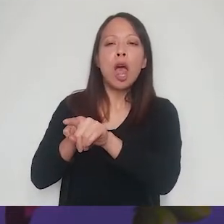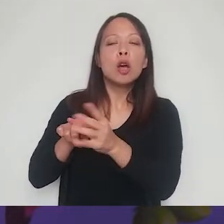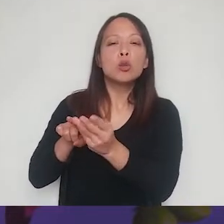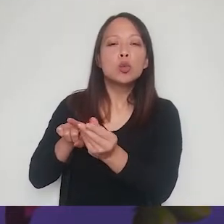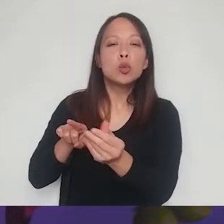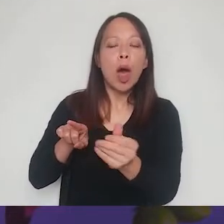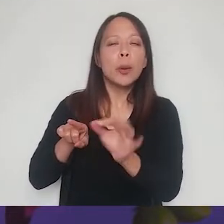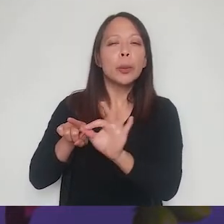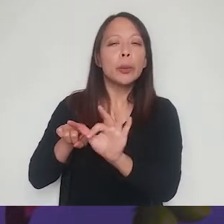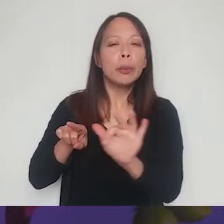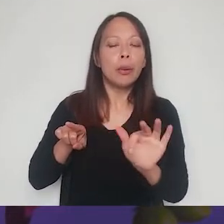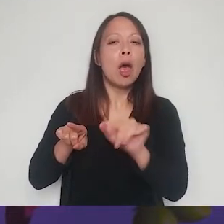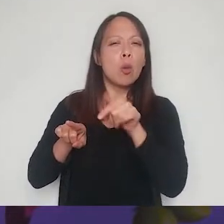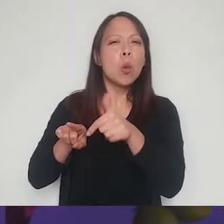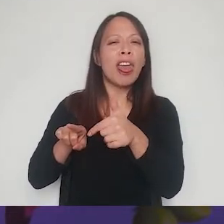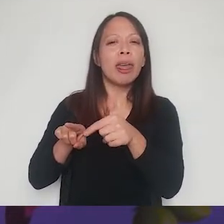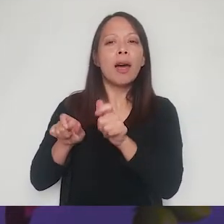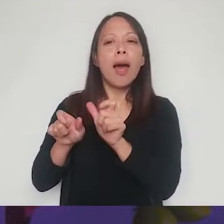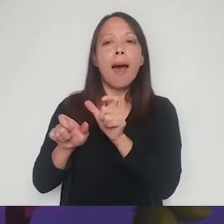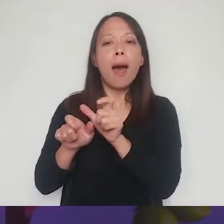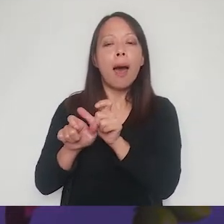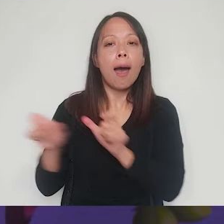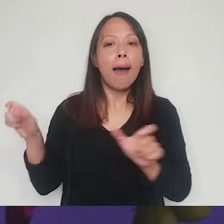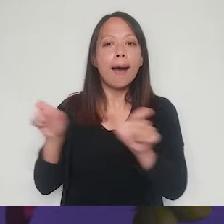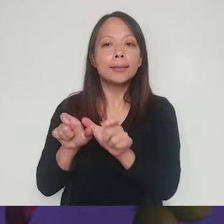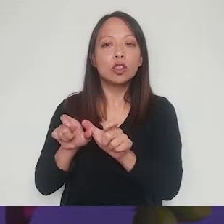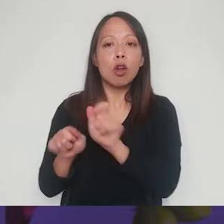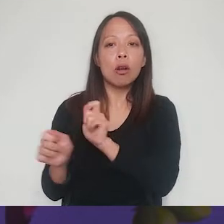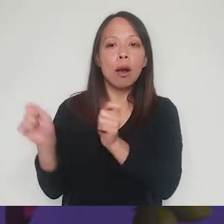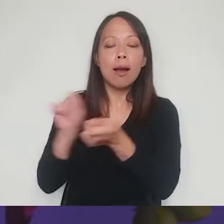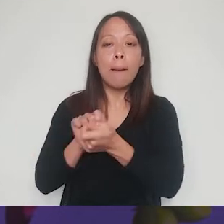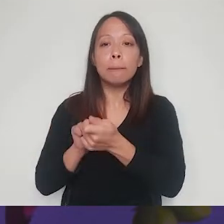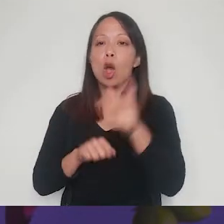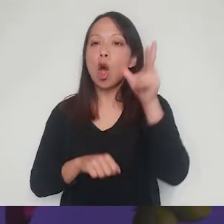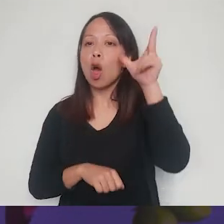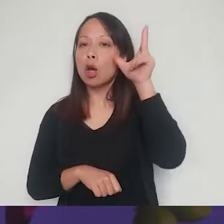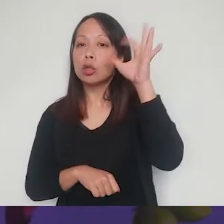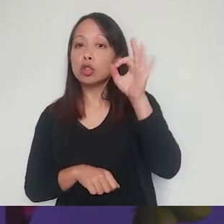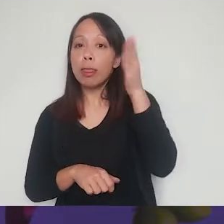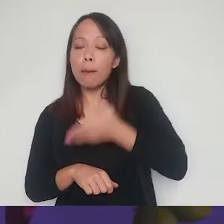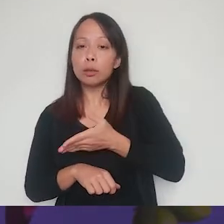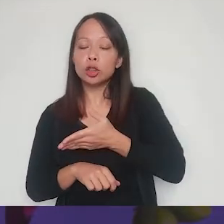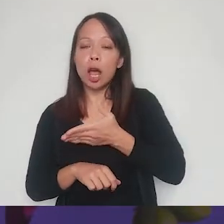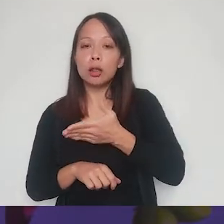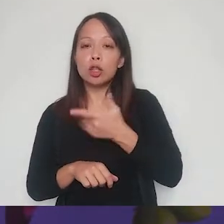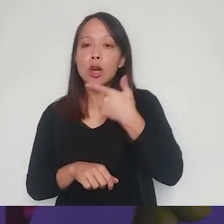transcripción produce alta inclusión del exón alternativo, y esto más o menos ocurre en el 80% de